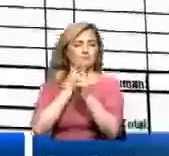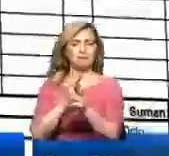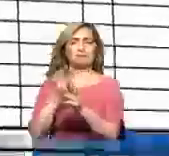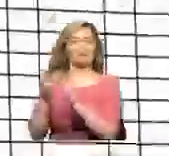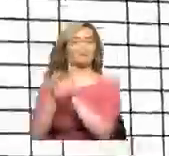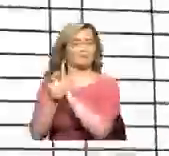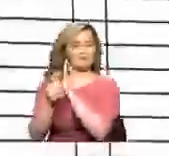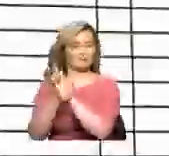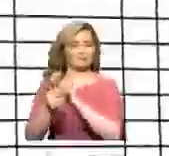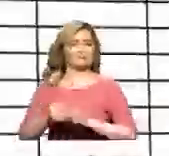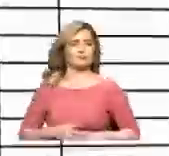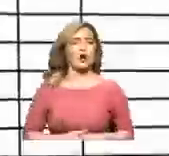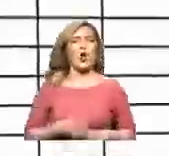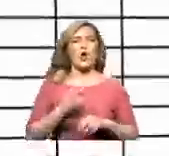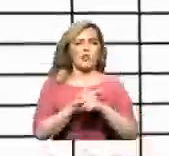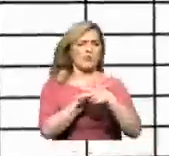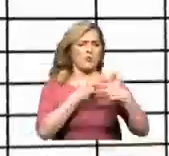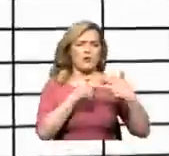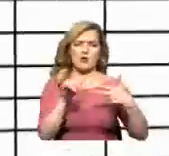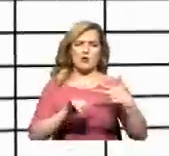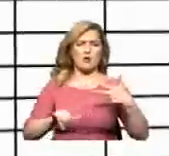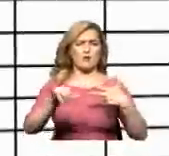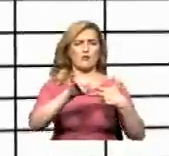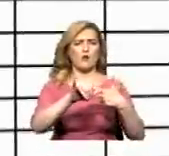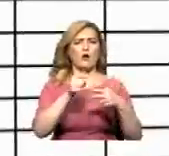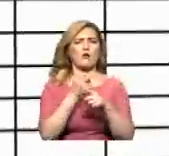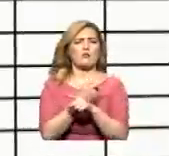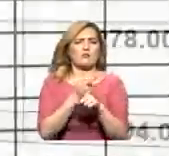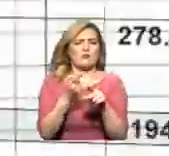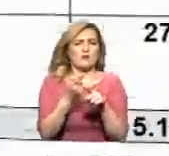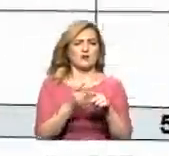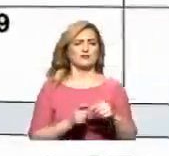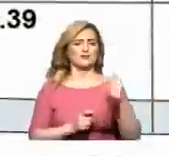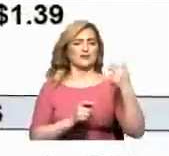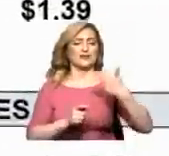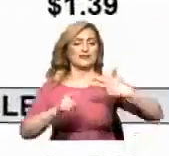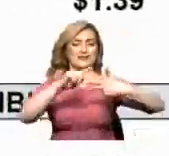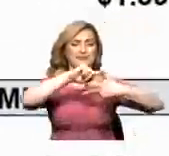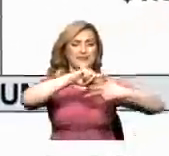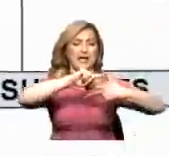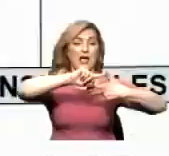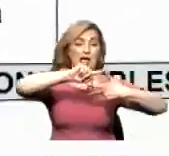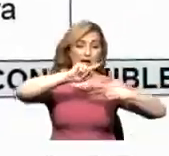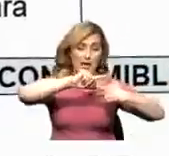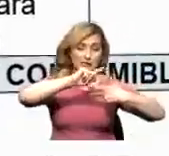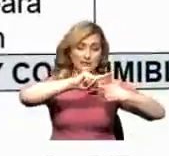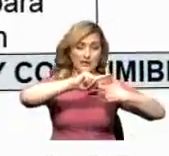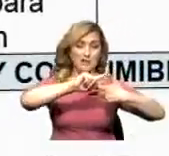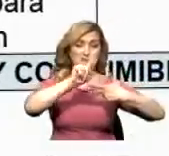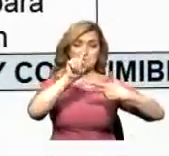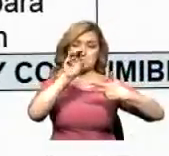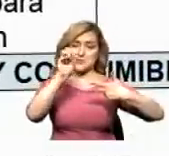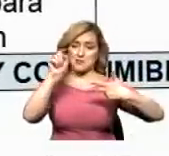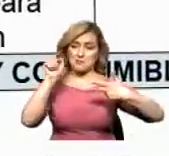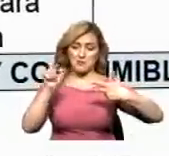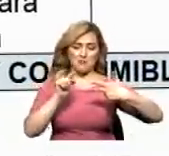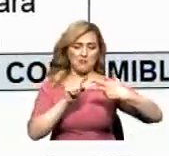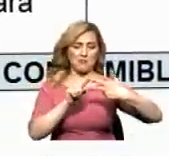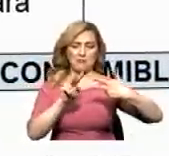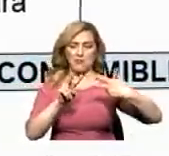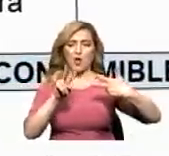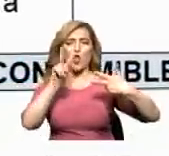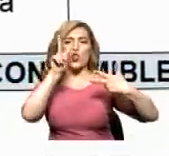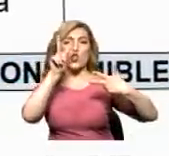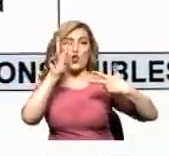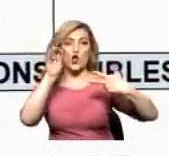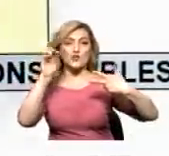hay una diferencia en la propuesta y es que las otras 2 empresas ofrecen entregar el doble de pruebas de PCR, 200.000